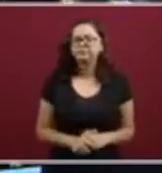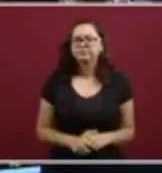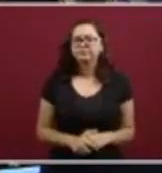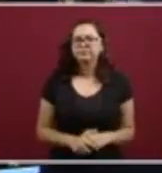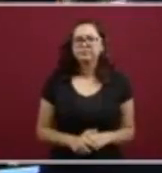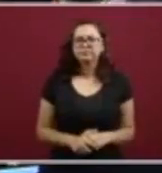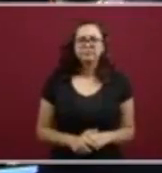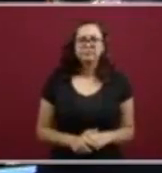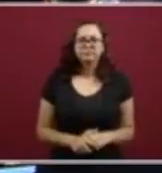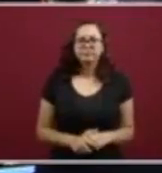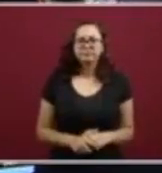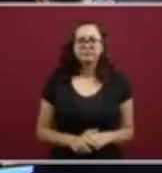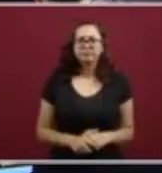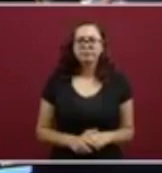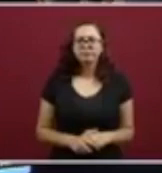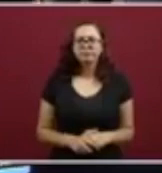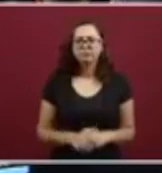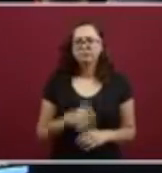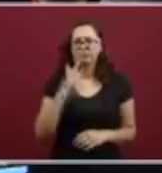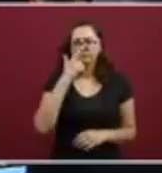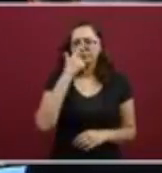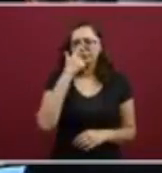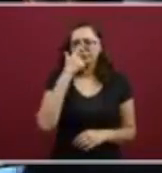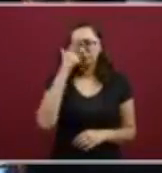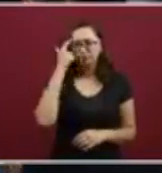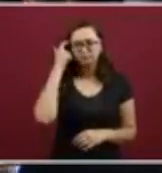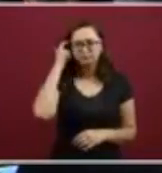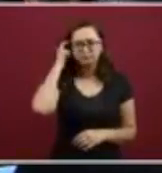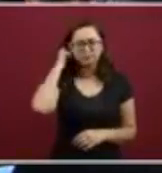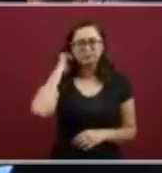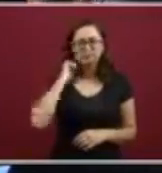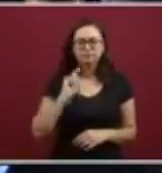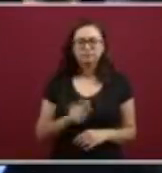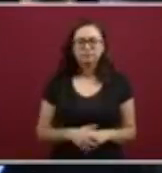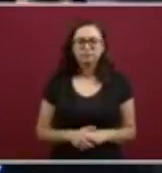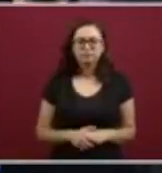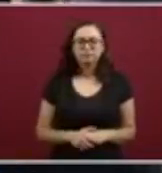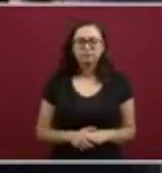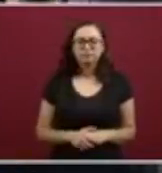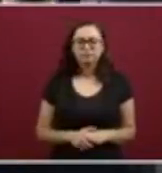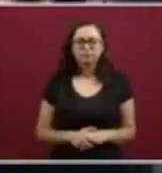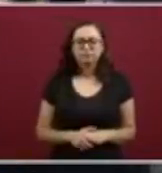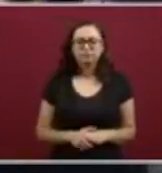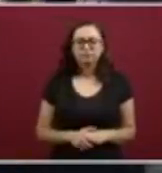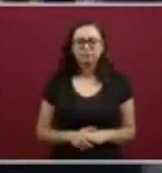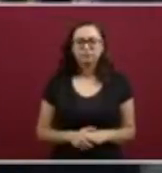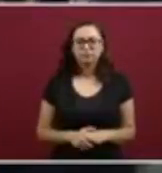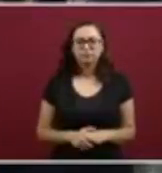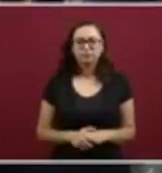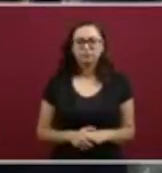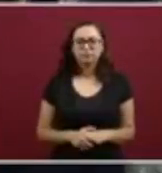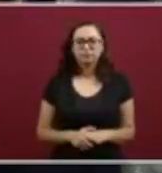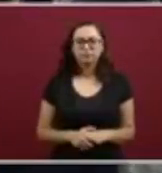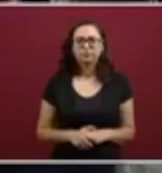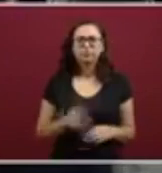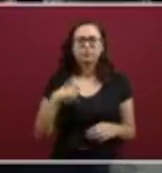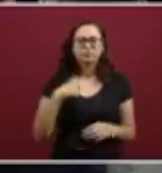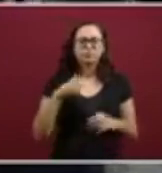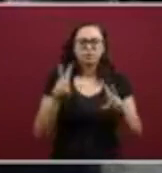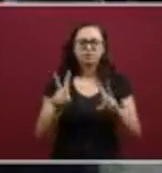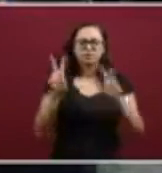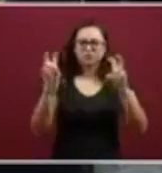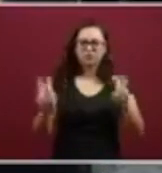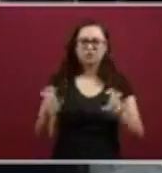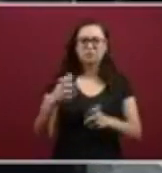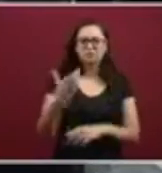Señor presidente, con relación a las escuelas rurales y el Meche o la Isidro Burgos,